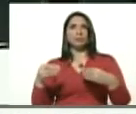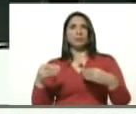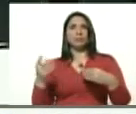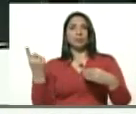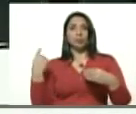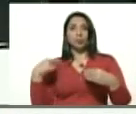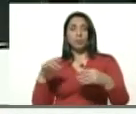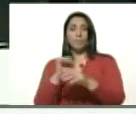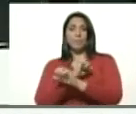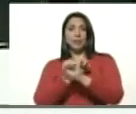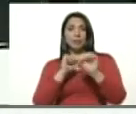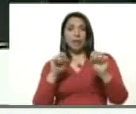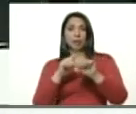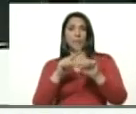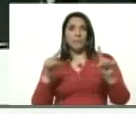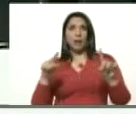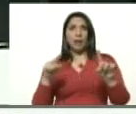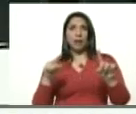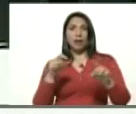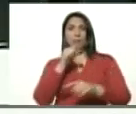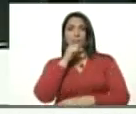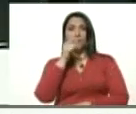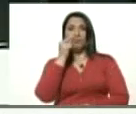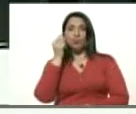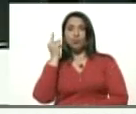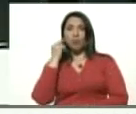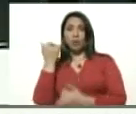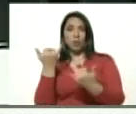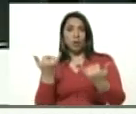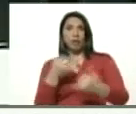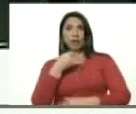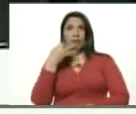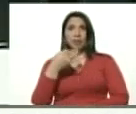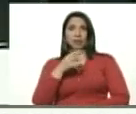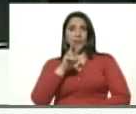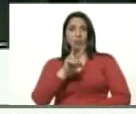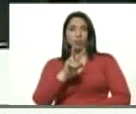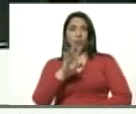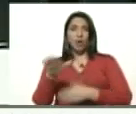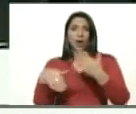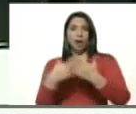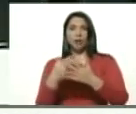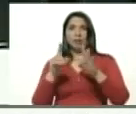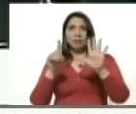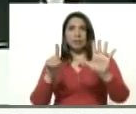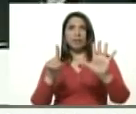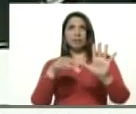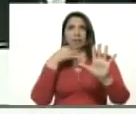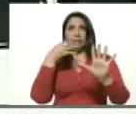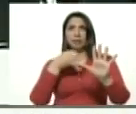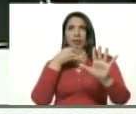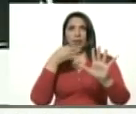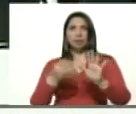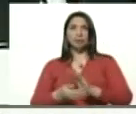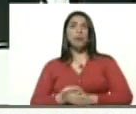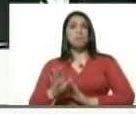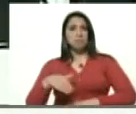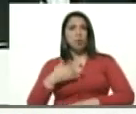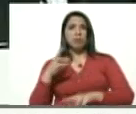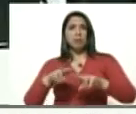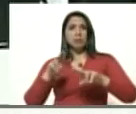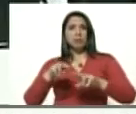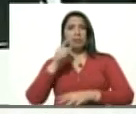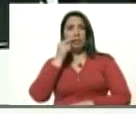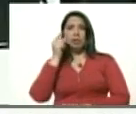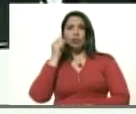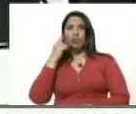Tuvimos en la mañana para los adultos mayores y ahora en la tarde, desde las 2 a las 6, pueden estar los niños y niñas con